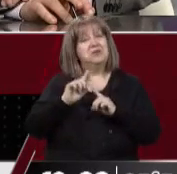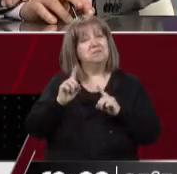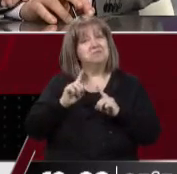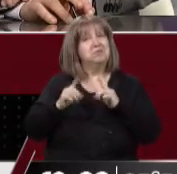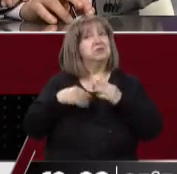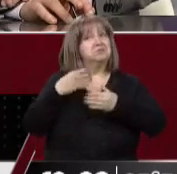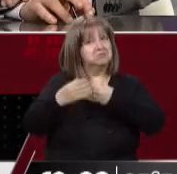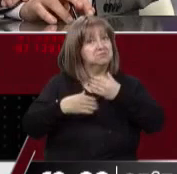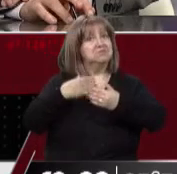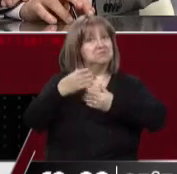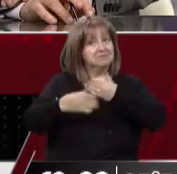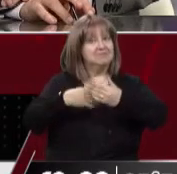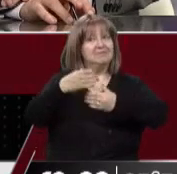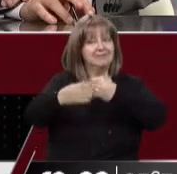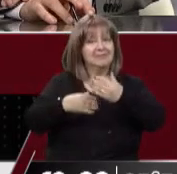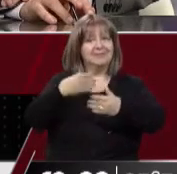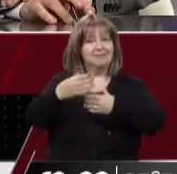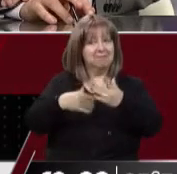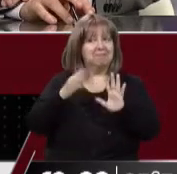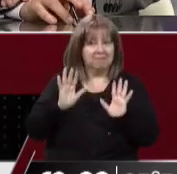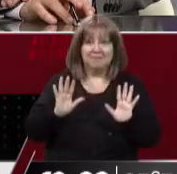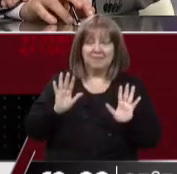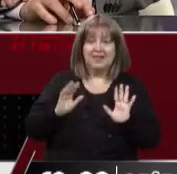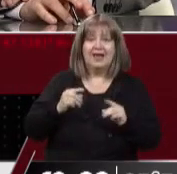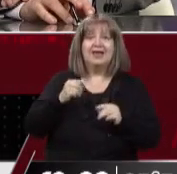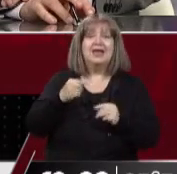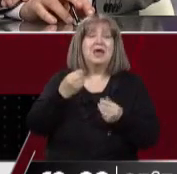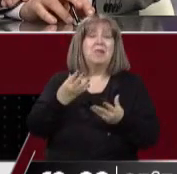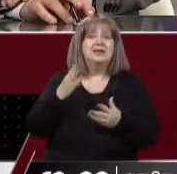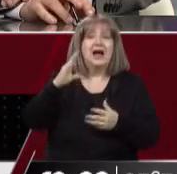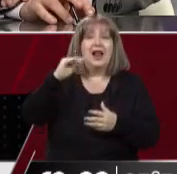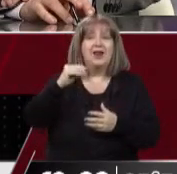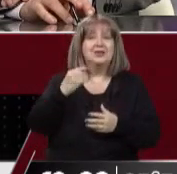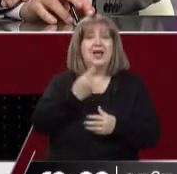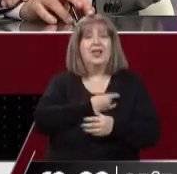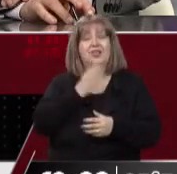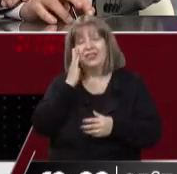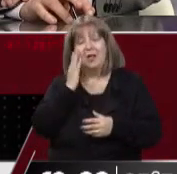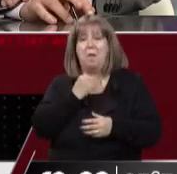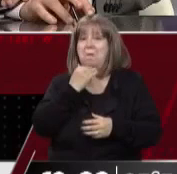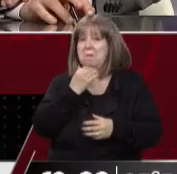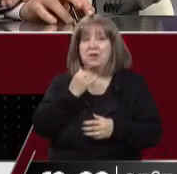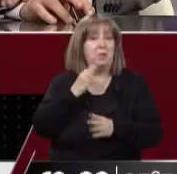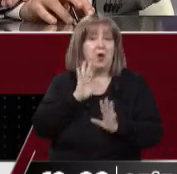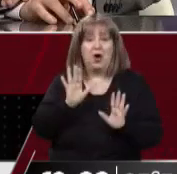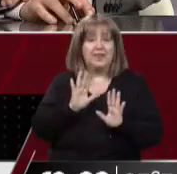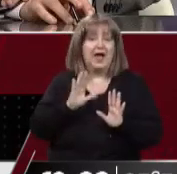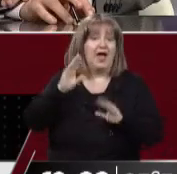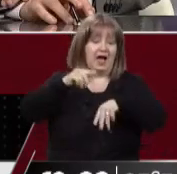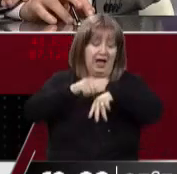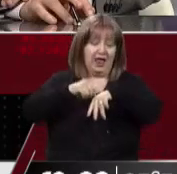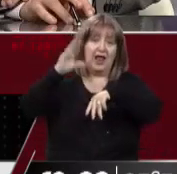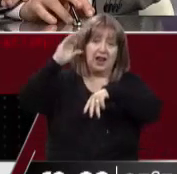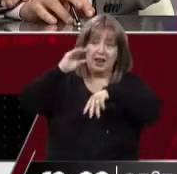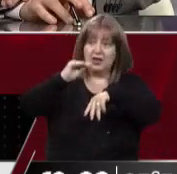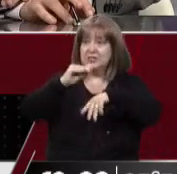nada, te motiva mucho más eso, no saber qué va a pasar el día a día, entonces está buenísimo. Y además, ¿qué? Es la forma en que